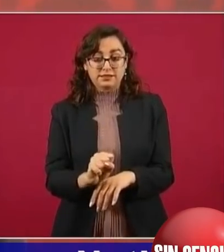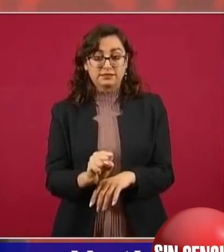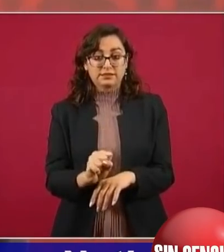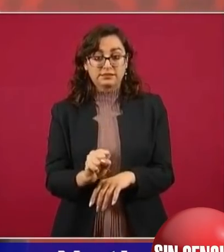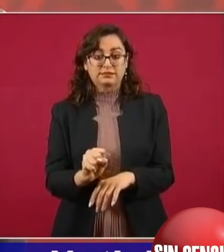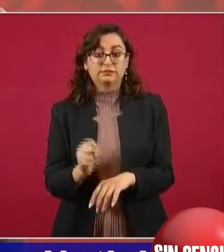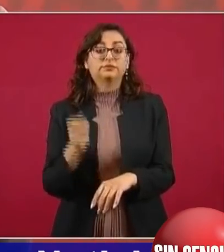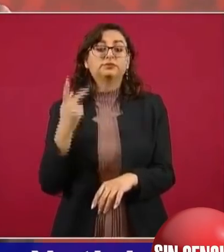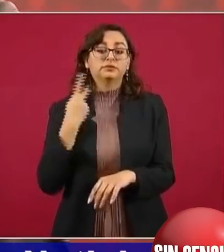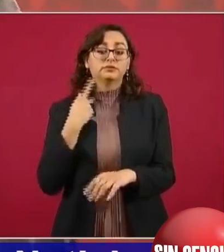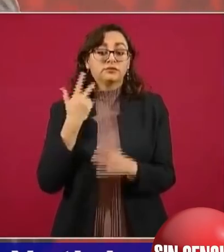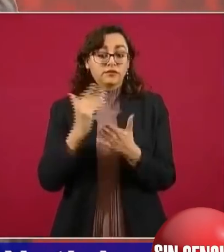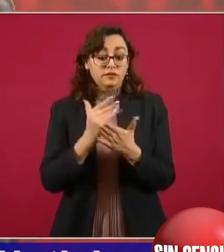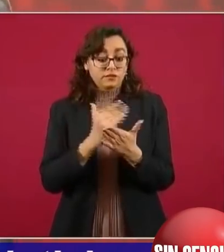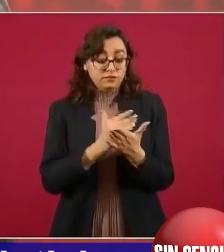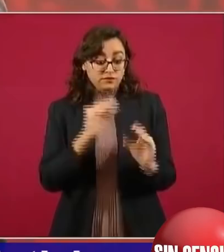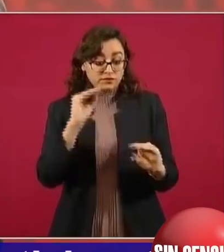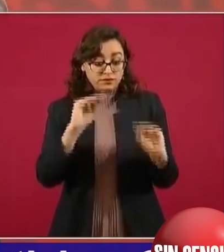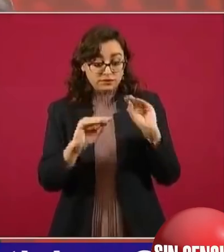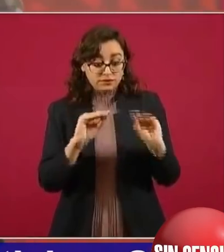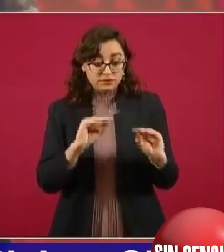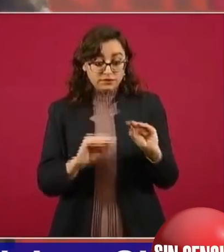la política